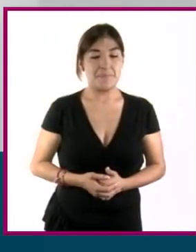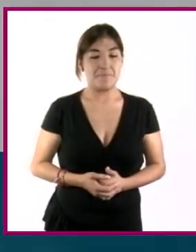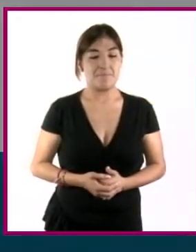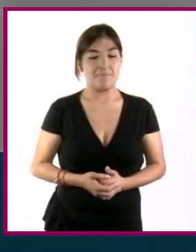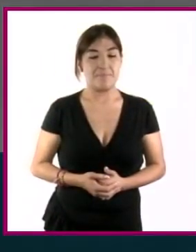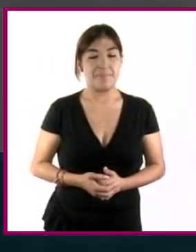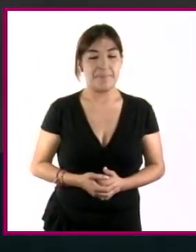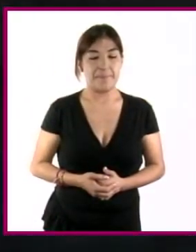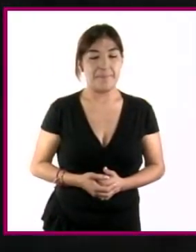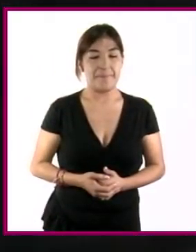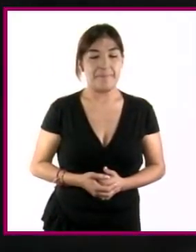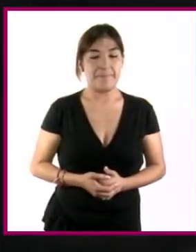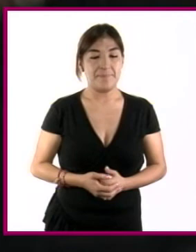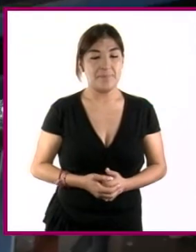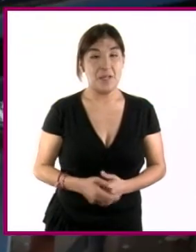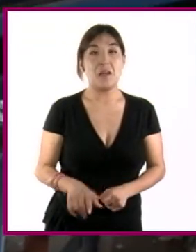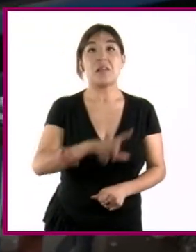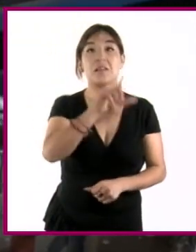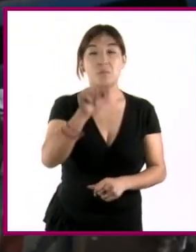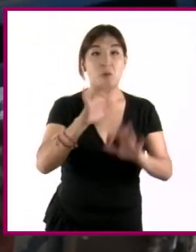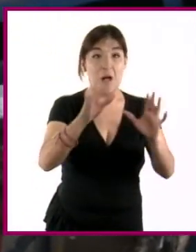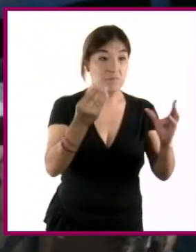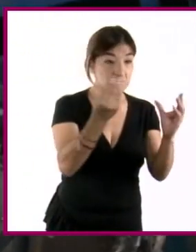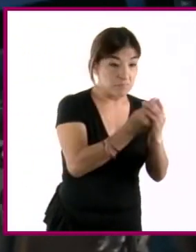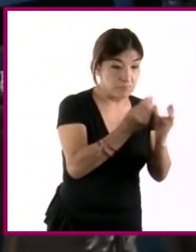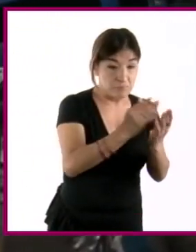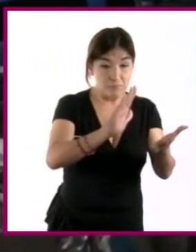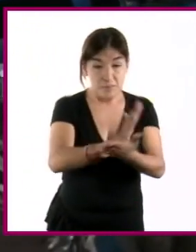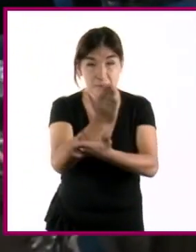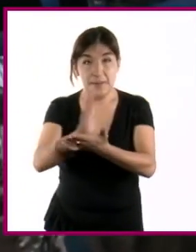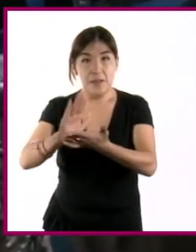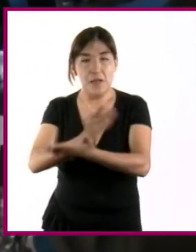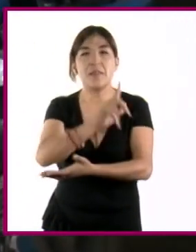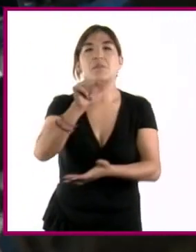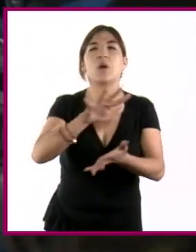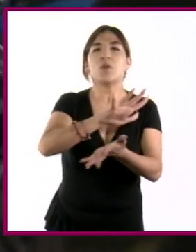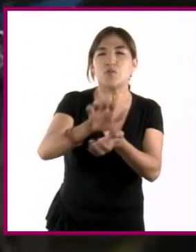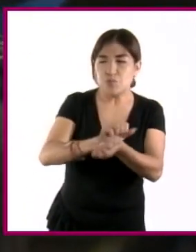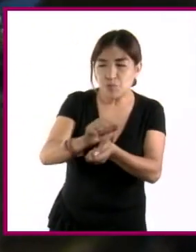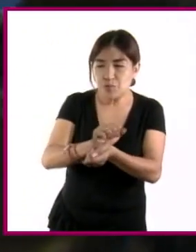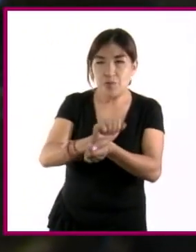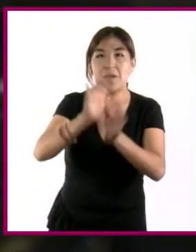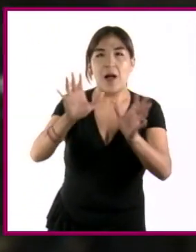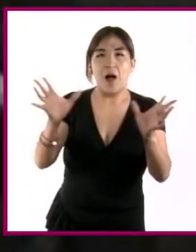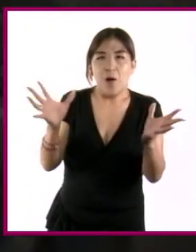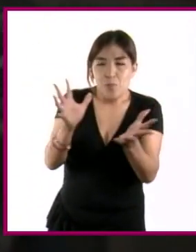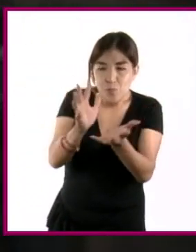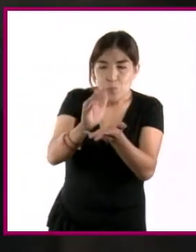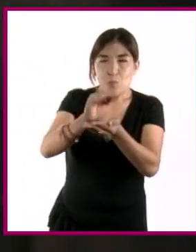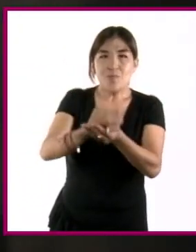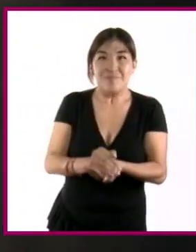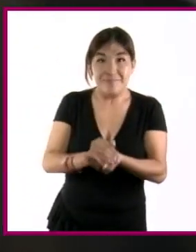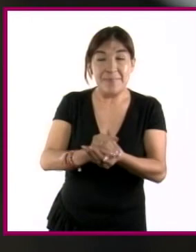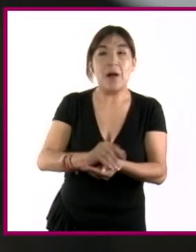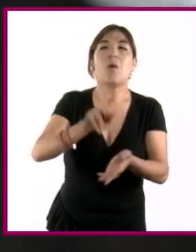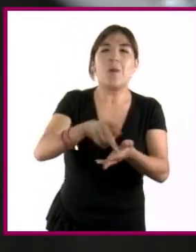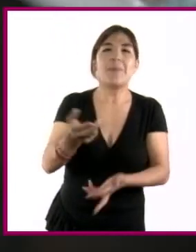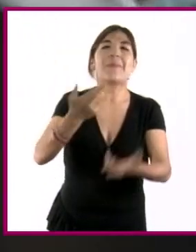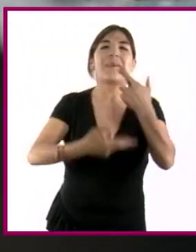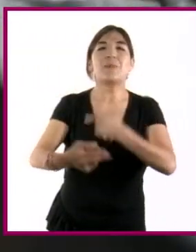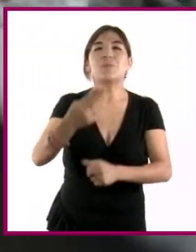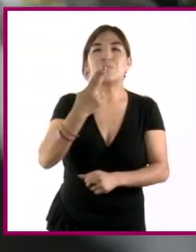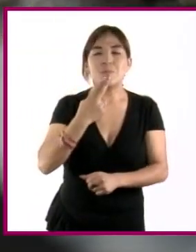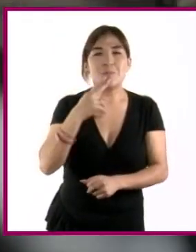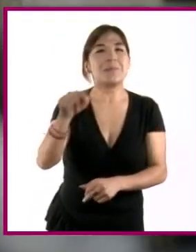otros. Después, suelen reciclarse de forma mecánica para triturar y compactar el material para reutilizarlo en la fabricación